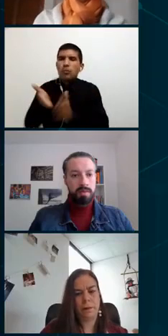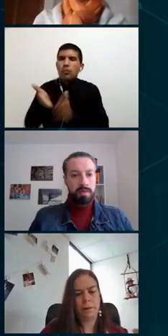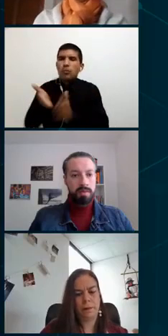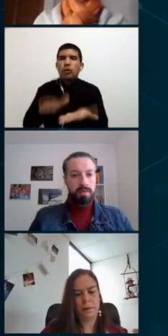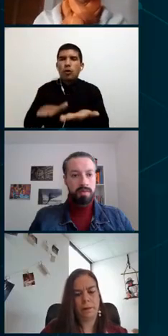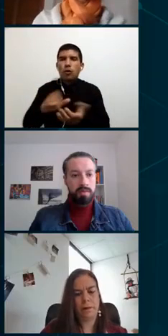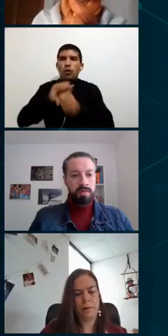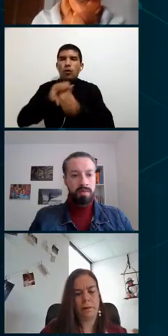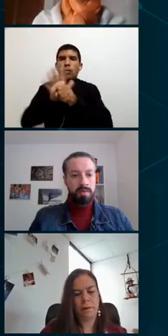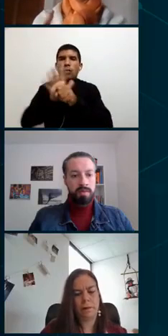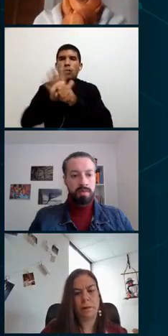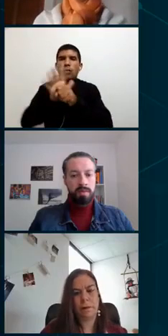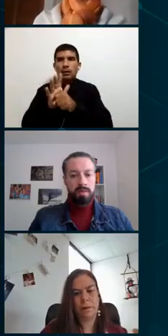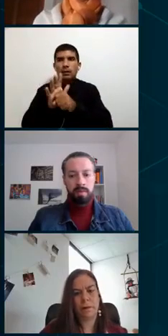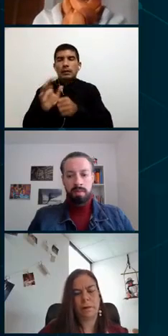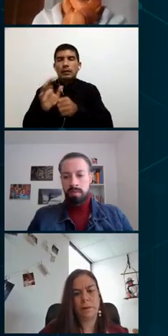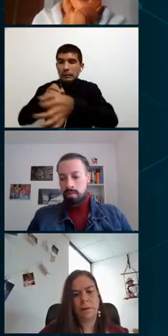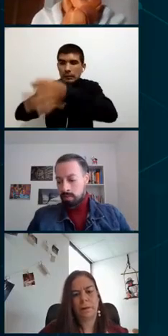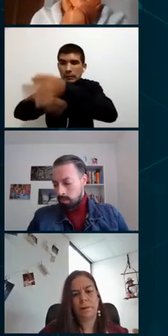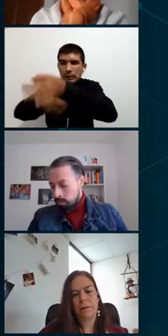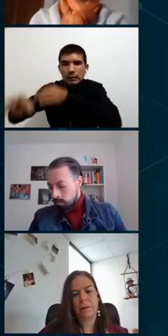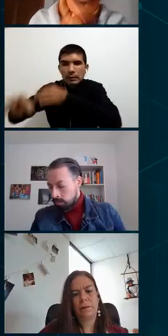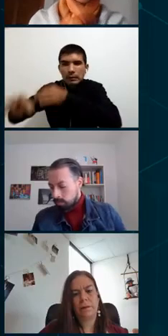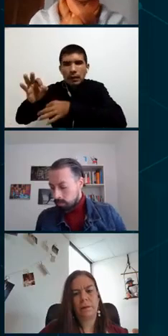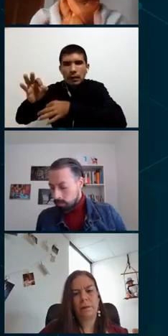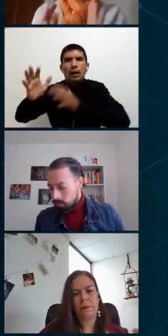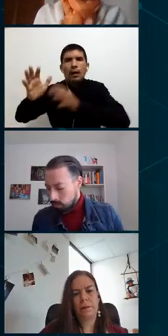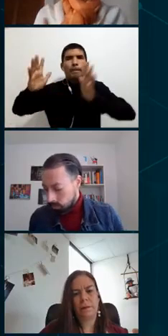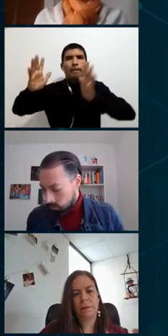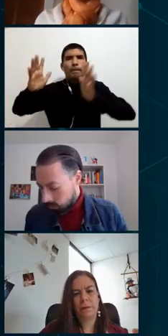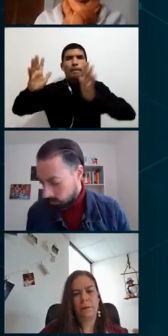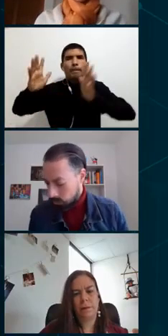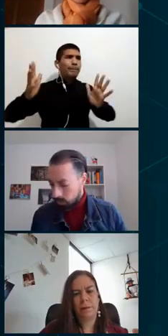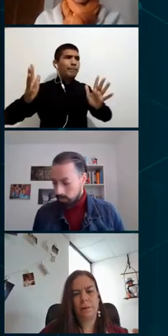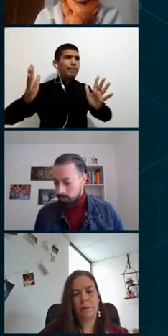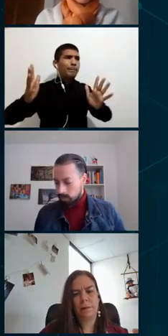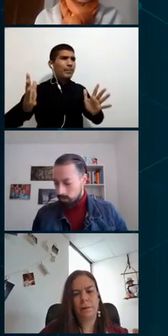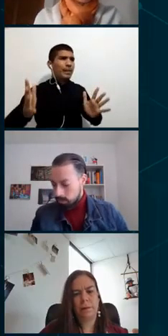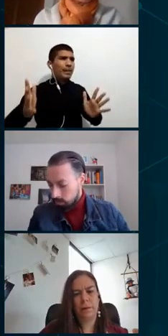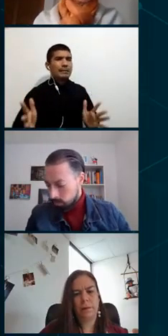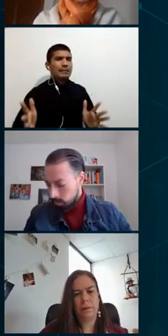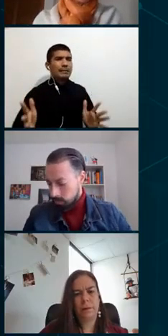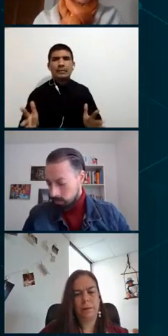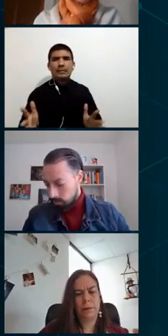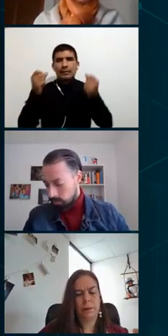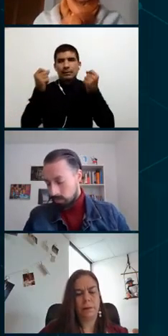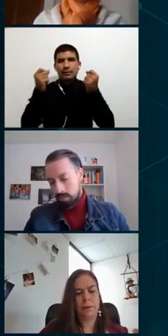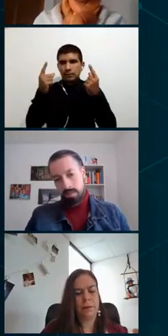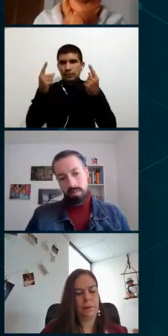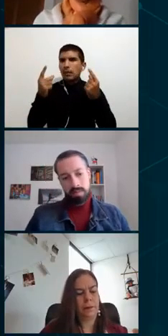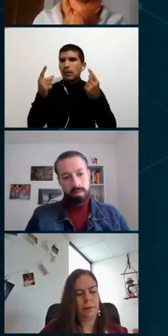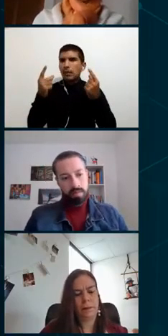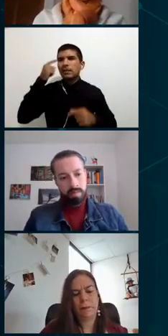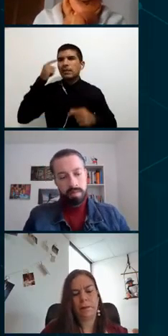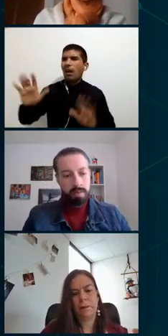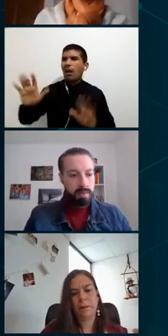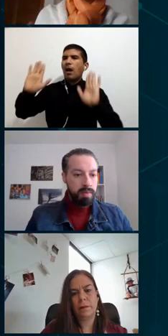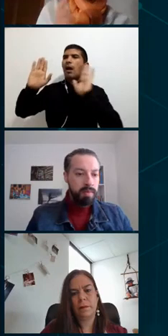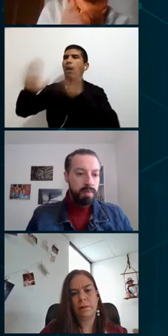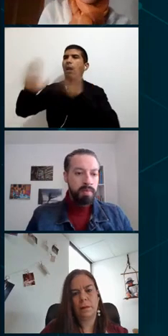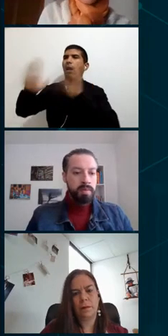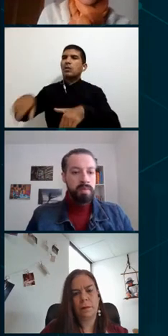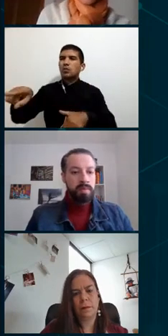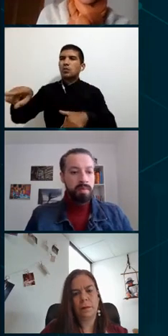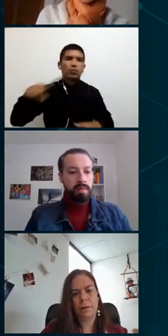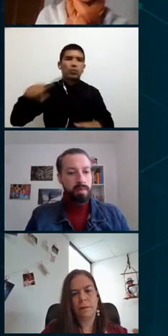igual exagera, que le tiene mucho miedo a esto. Igual, es una postura completamente válida y